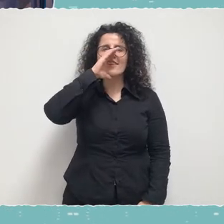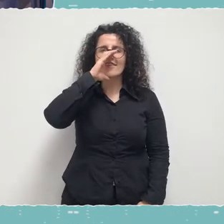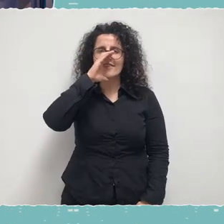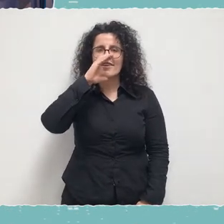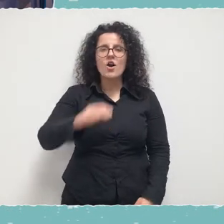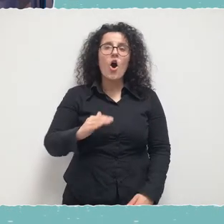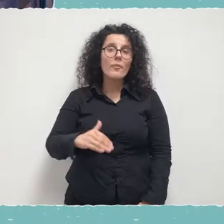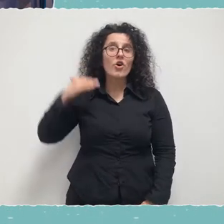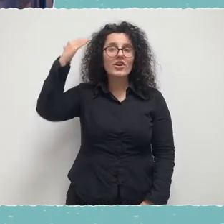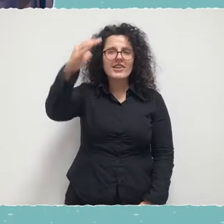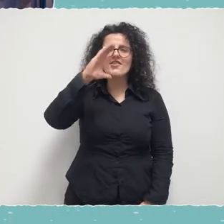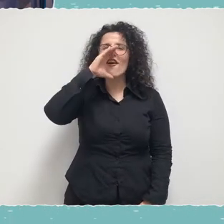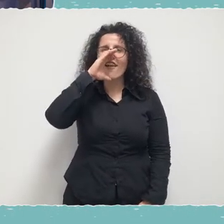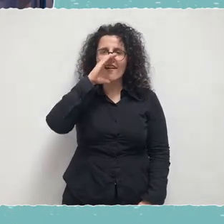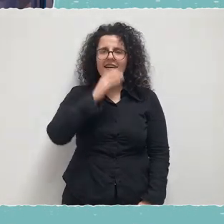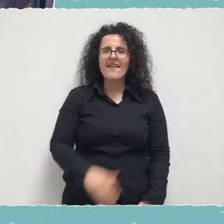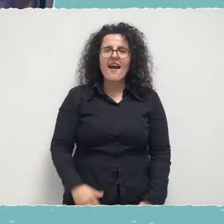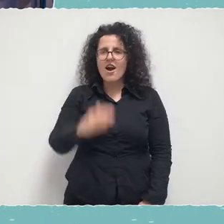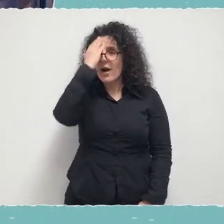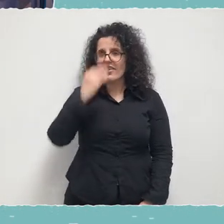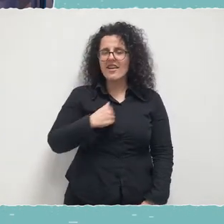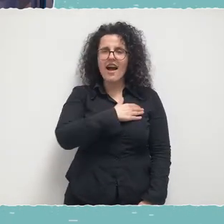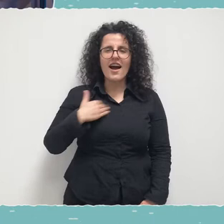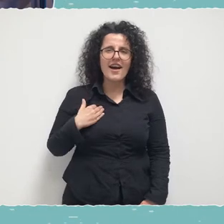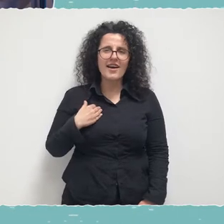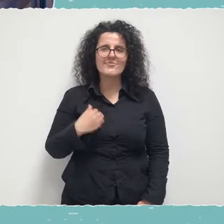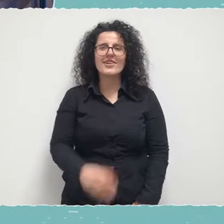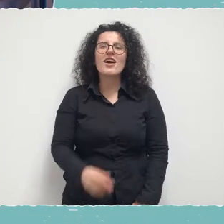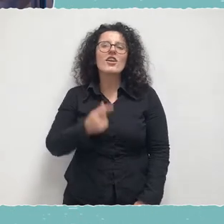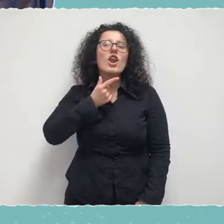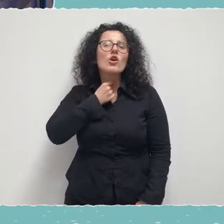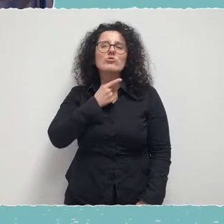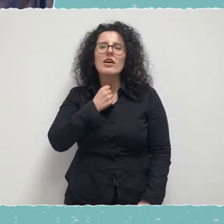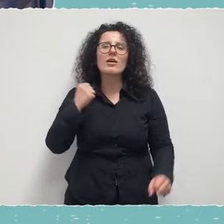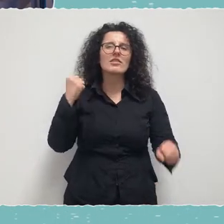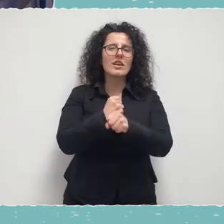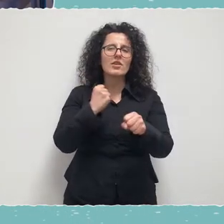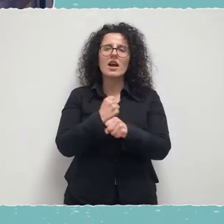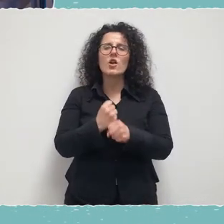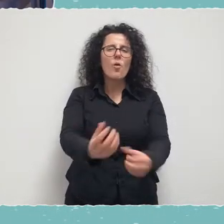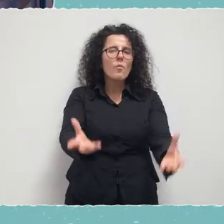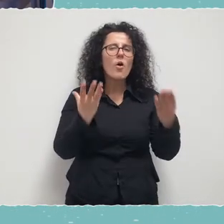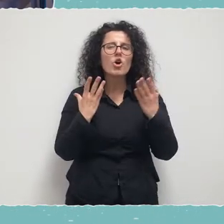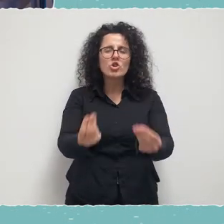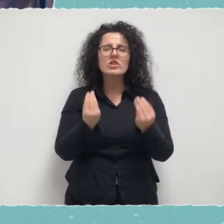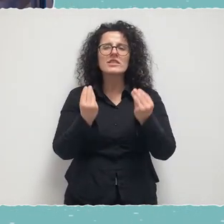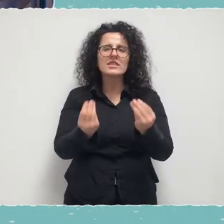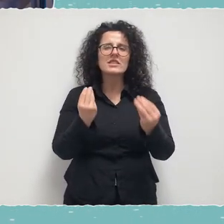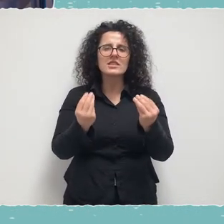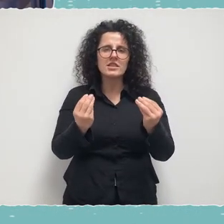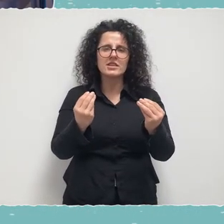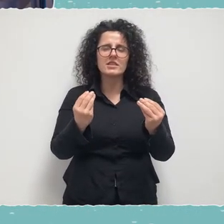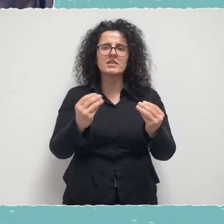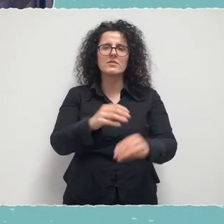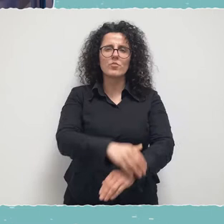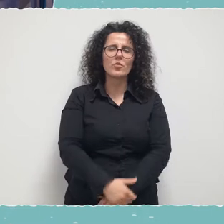porquiño grande, o porquiño grande, mi madriña do Carme, a el gustáballe traballar